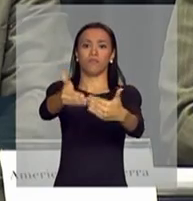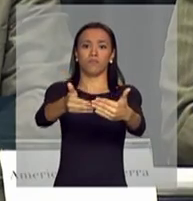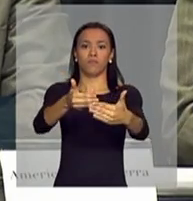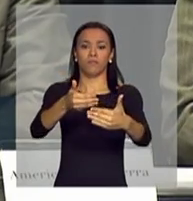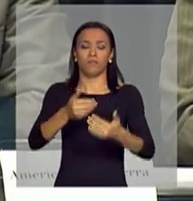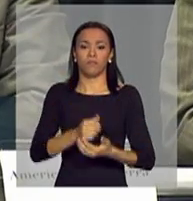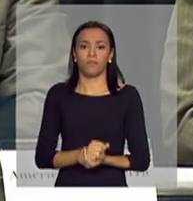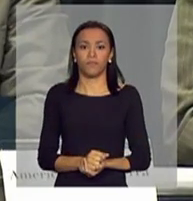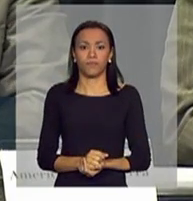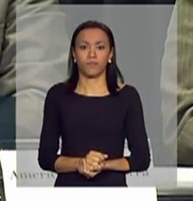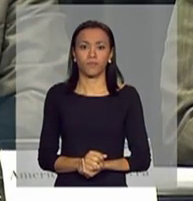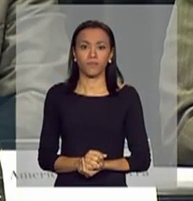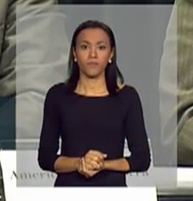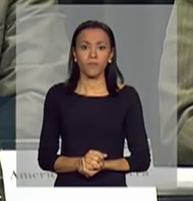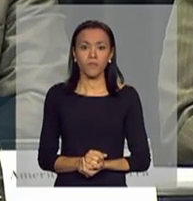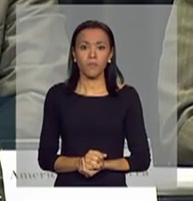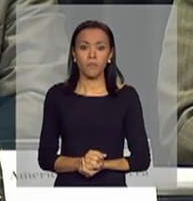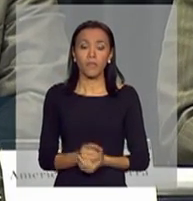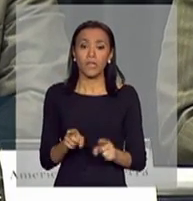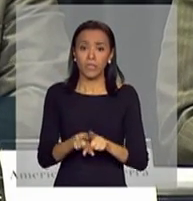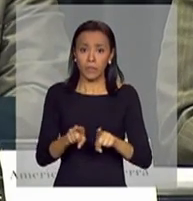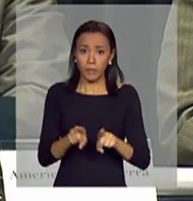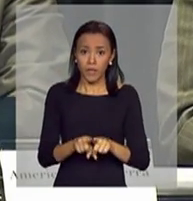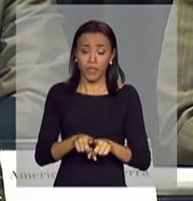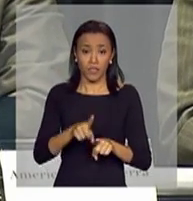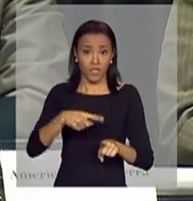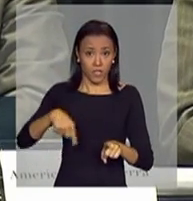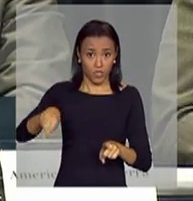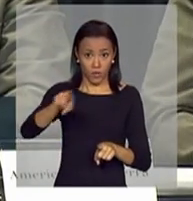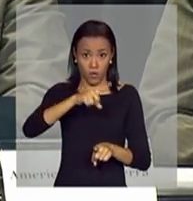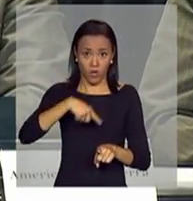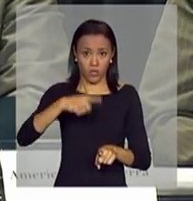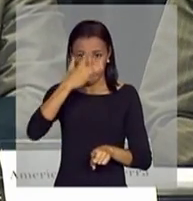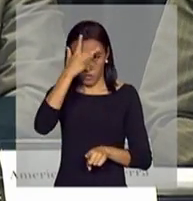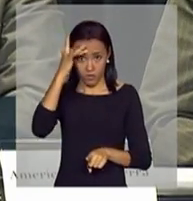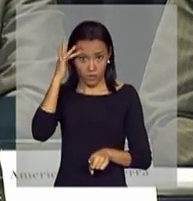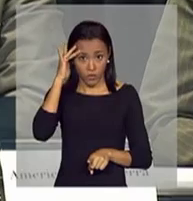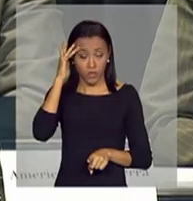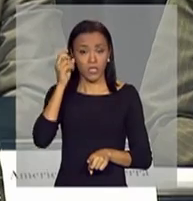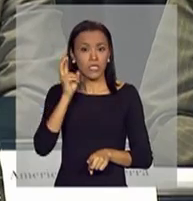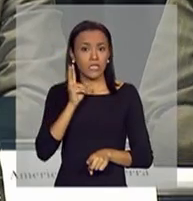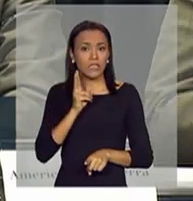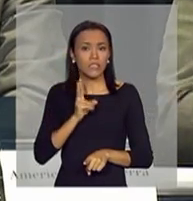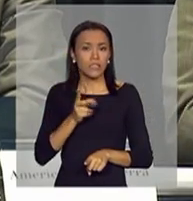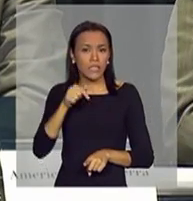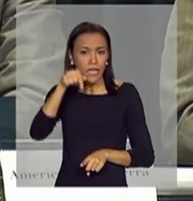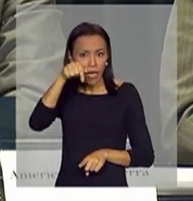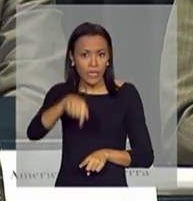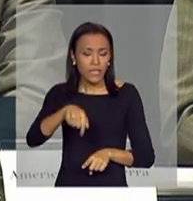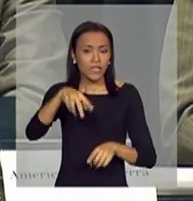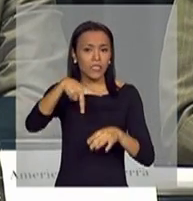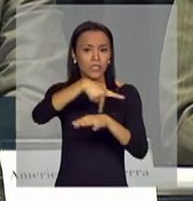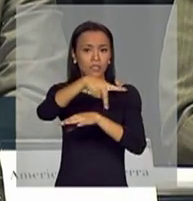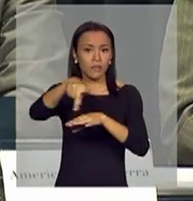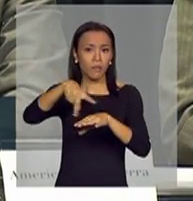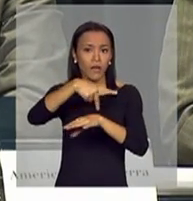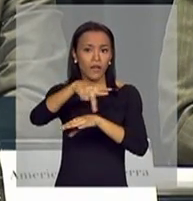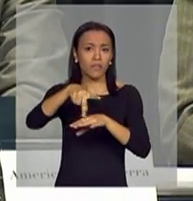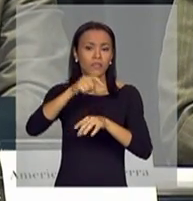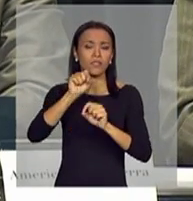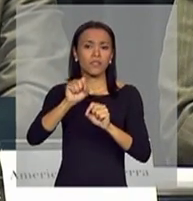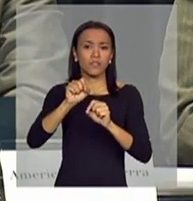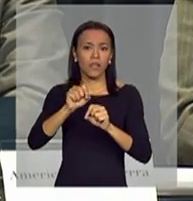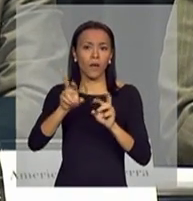solidario. Muchas de las situaciones de violaciones de derechos humanos que hoy vive, que hoy continúa viviendo este país, están relacionados